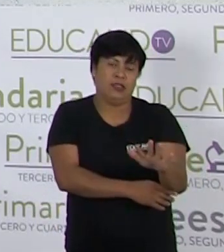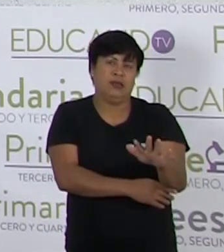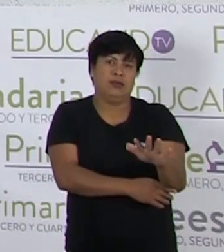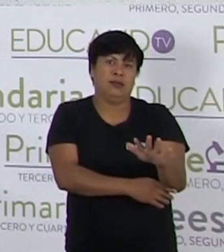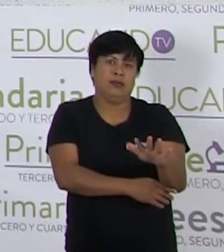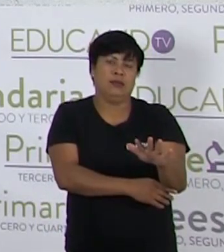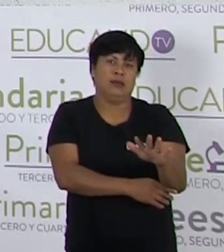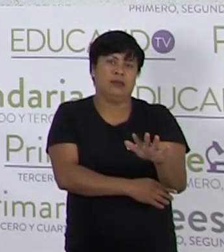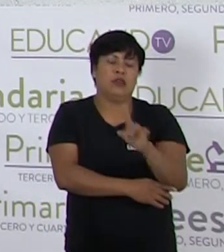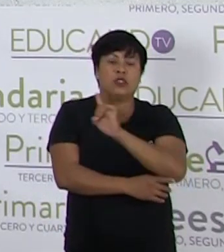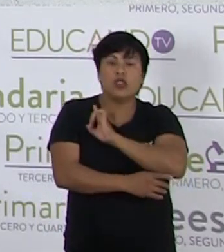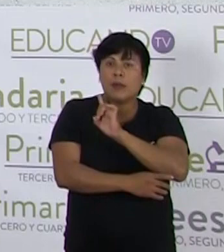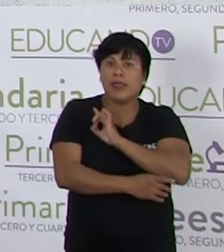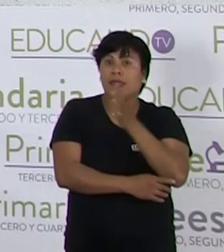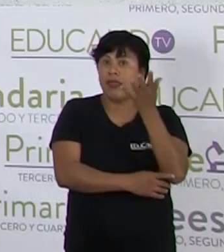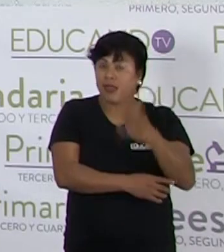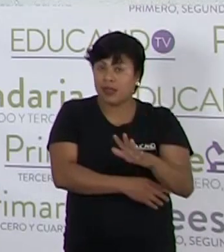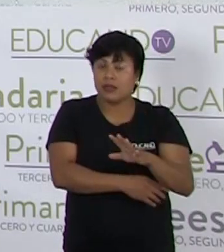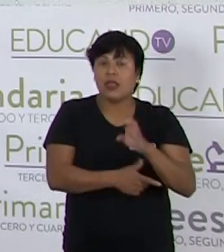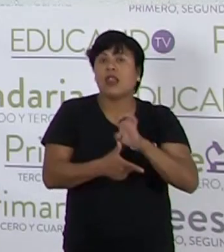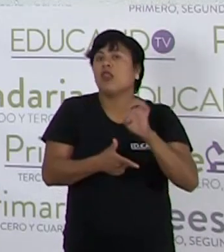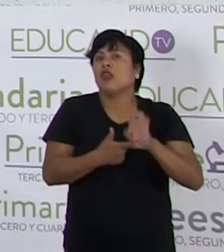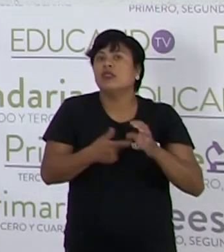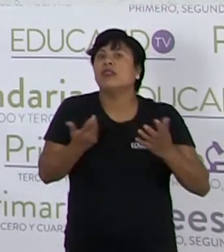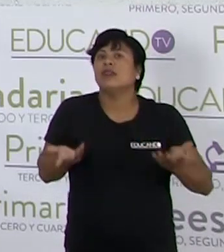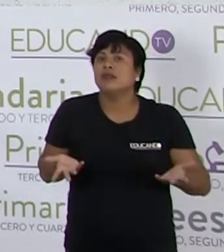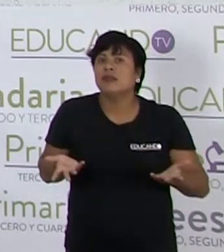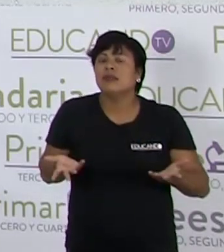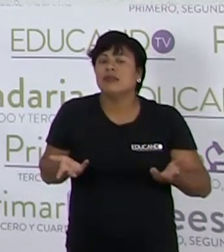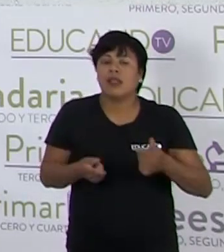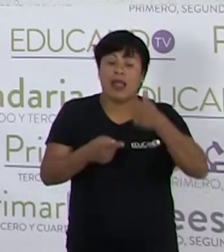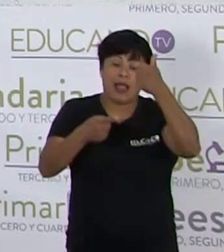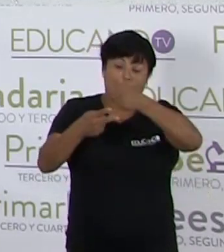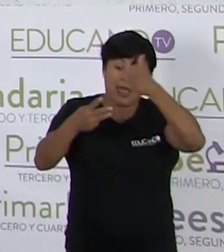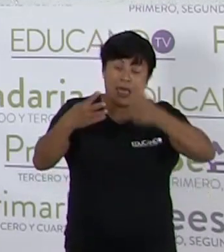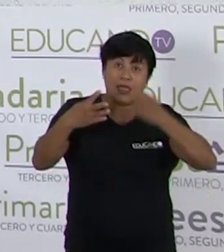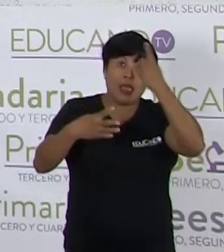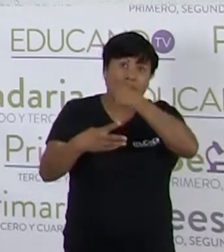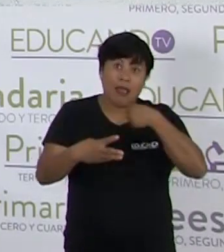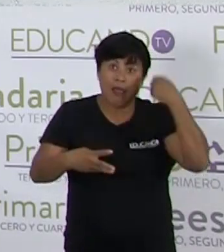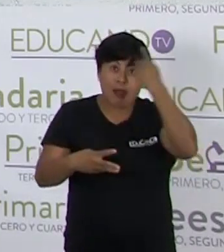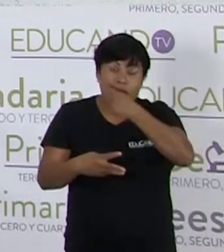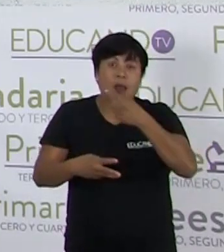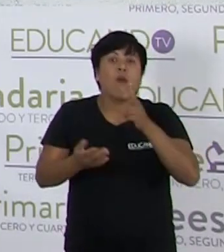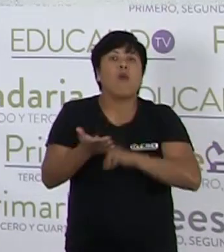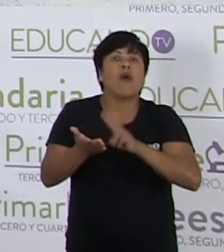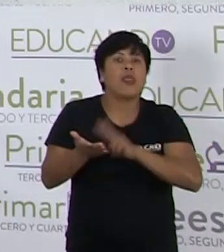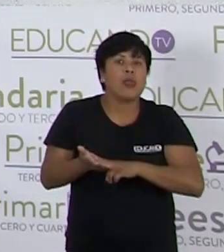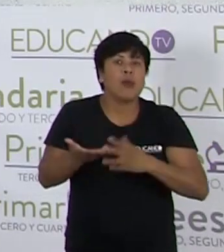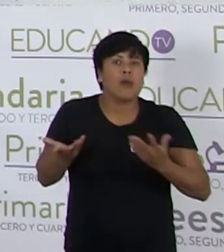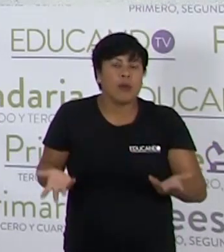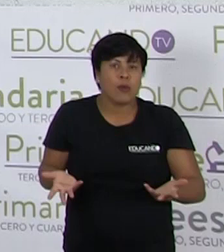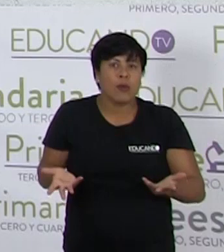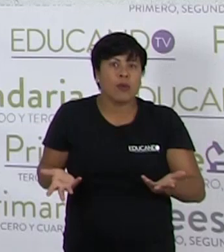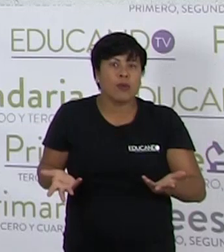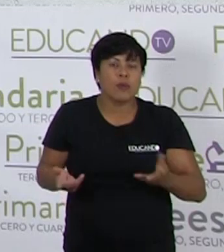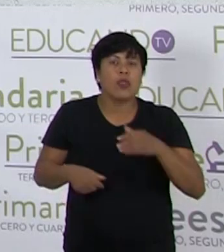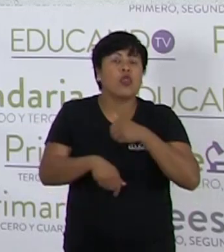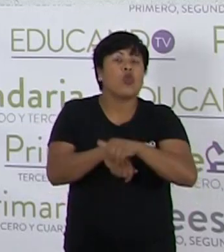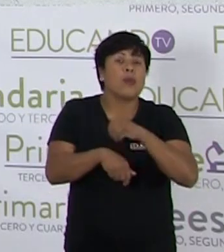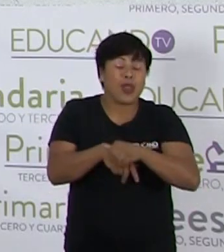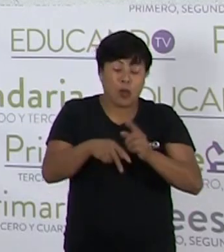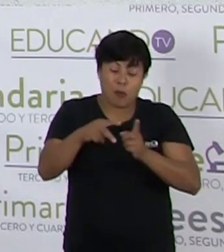10. Entonces, ¿a qué llegamos? A que cada carita vale ¿cuánto? ¿Qué